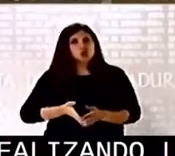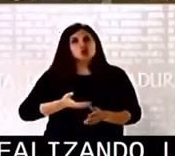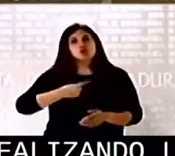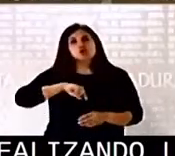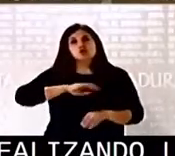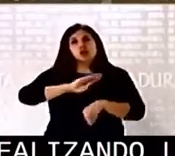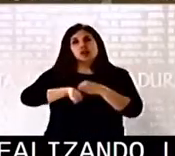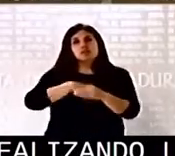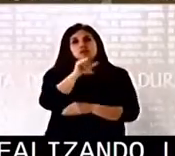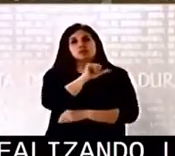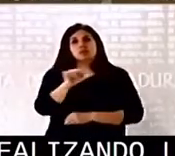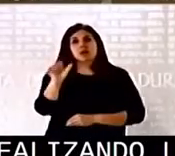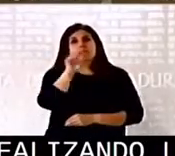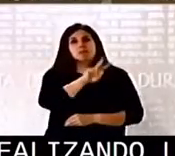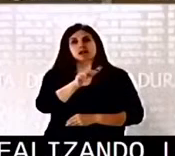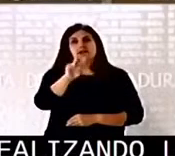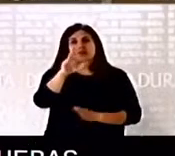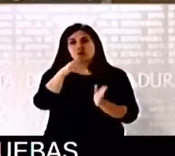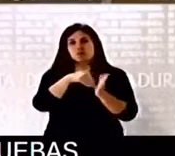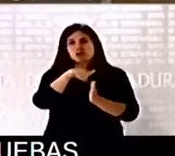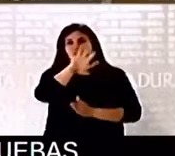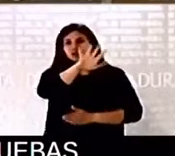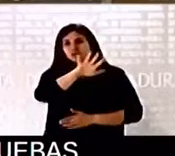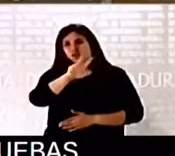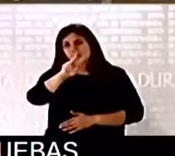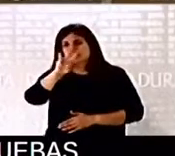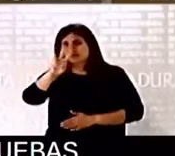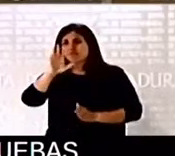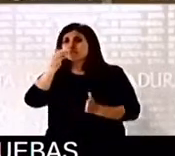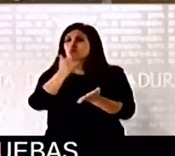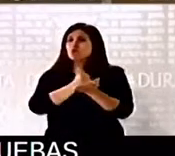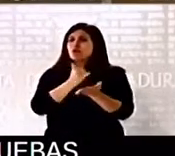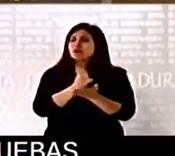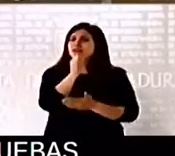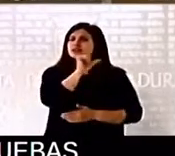pruebas diagnósticas de infección activa a la semana.